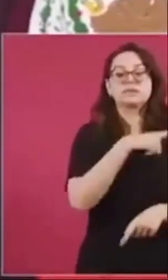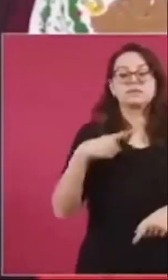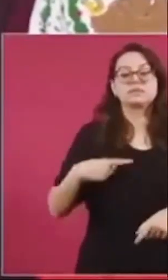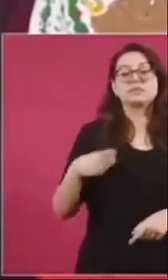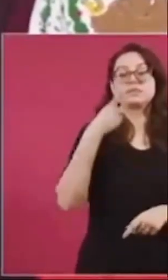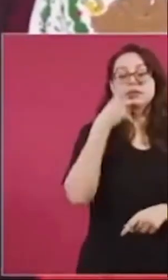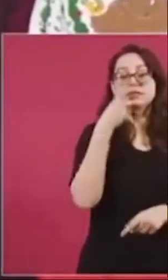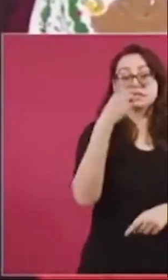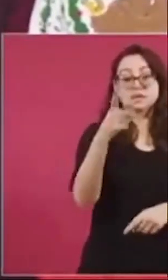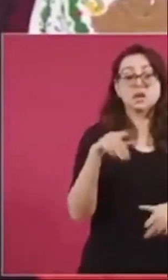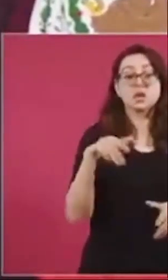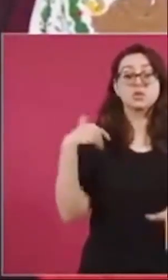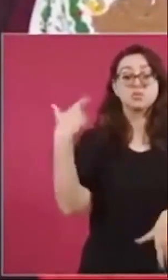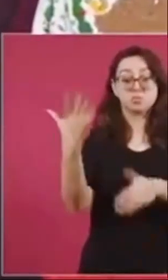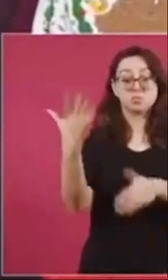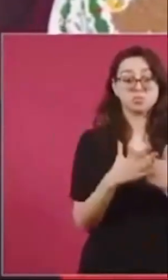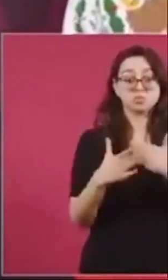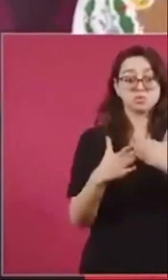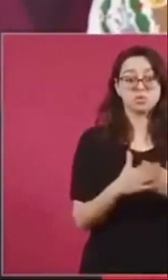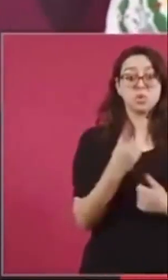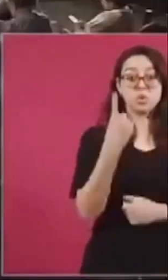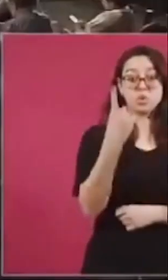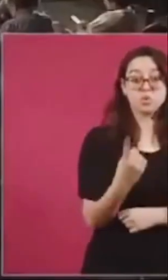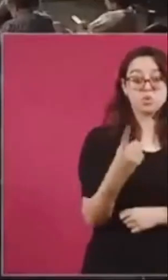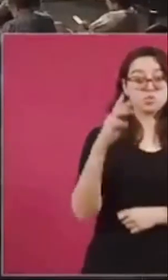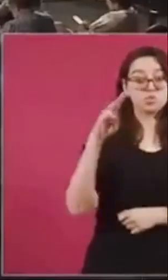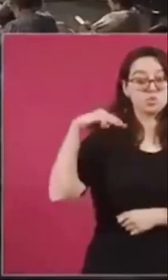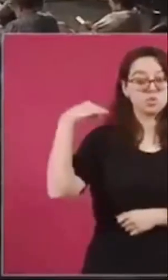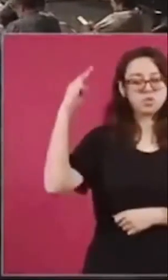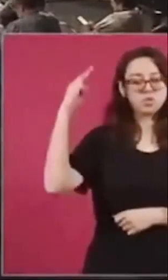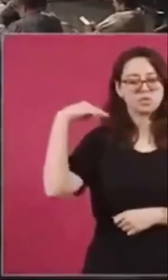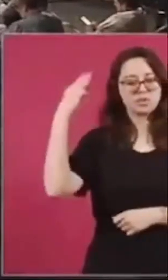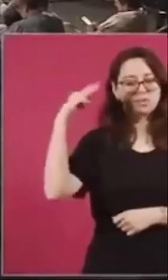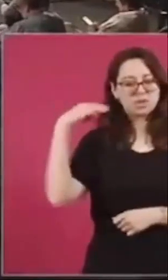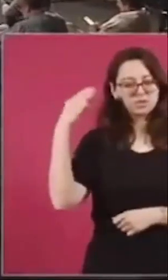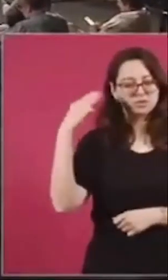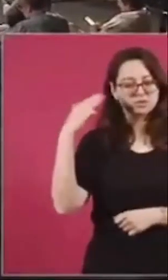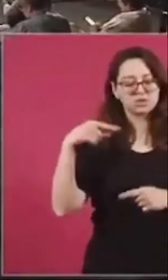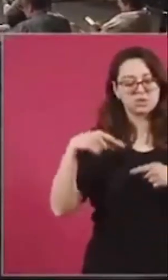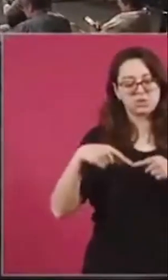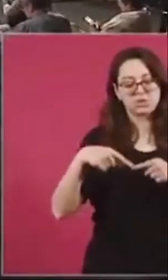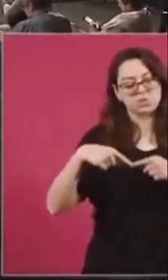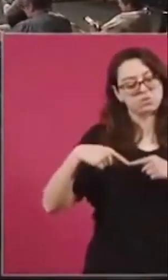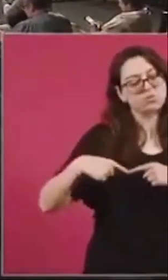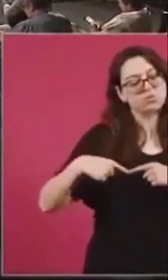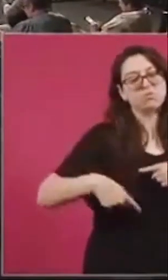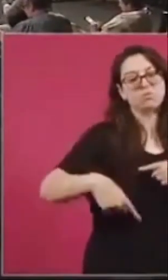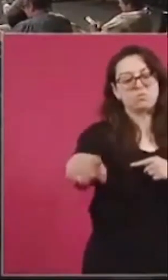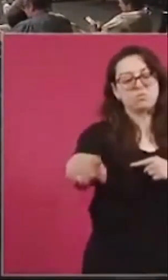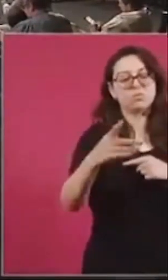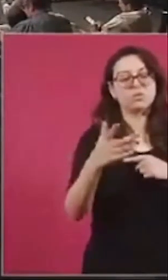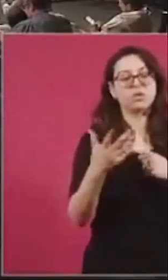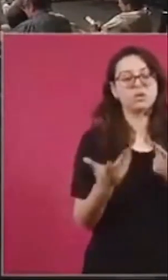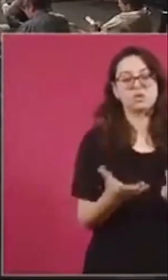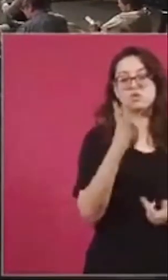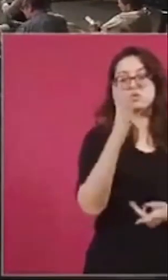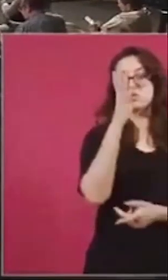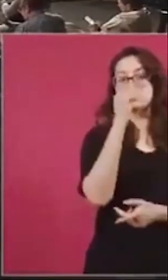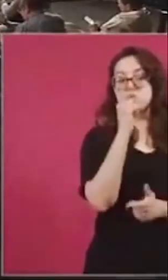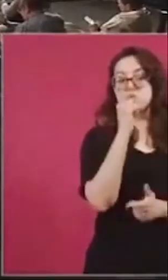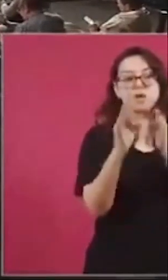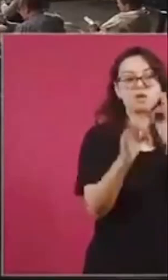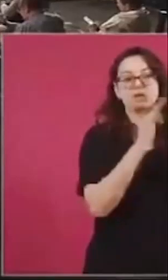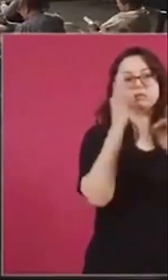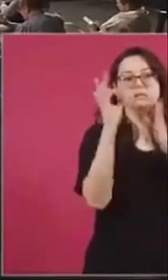lo de mañana es bien importante, Luis, es generar, digamos, esa herramienta para que los magistrados consideren esos elementos a la hora